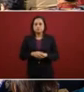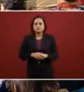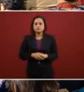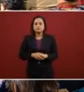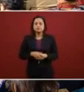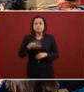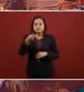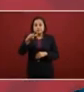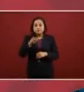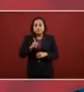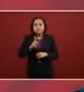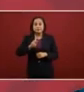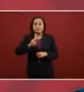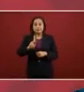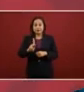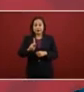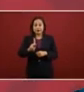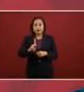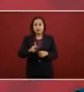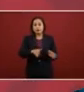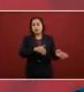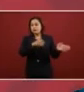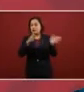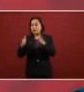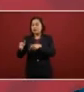Pero la versión